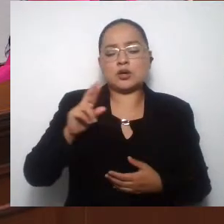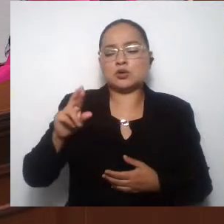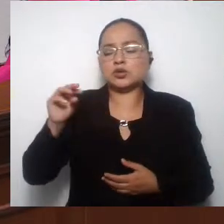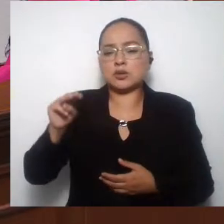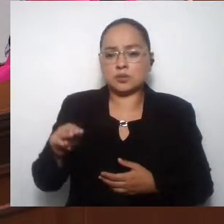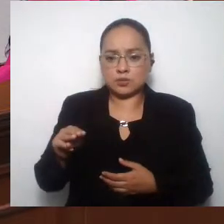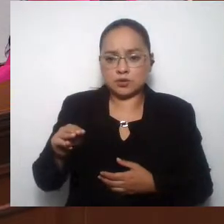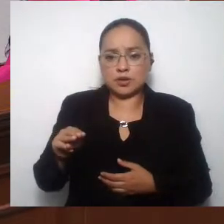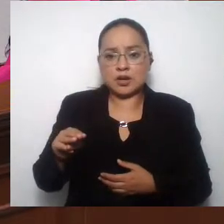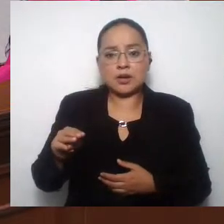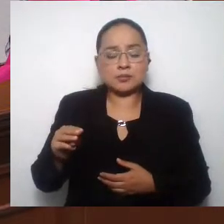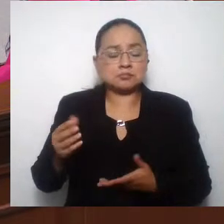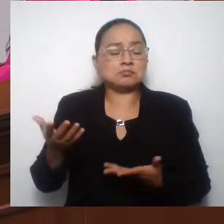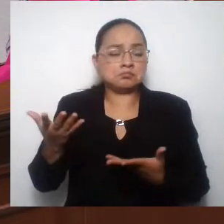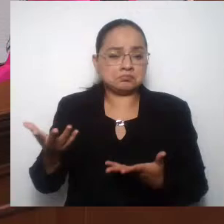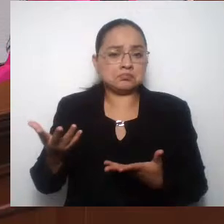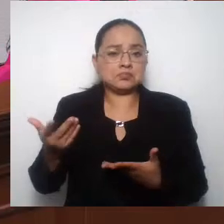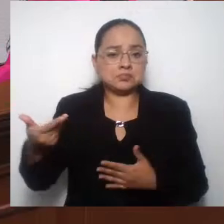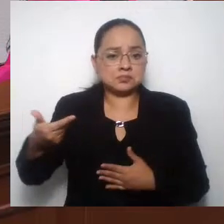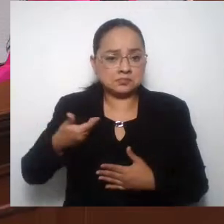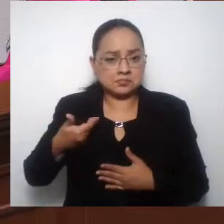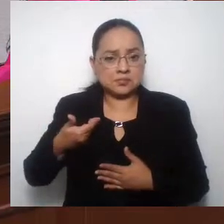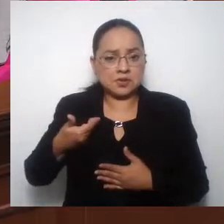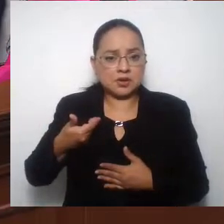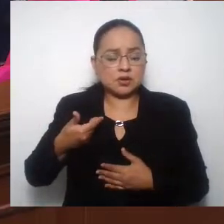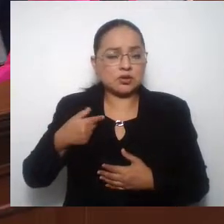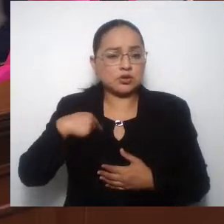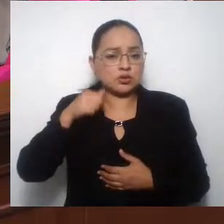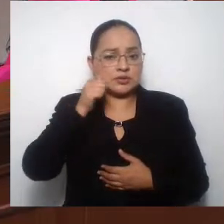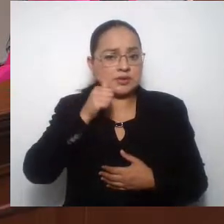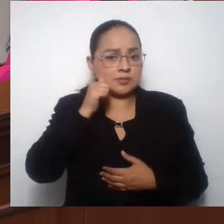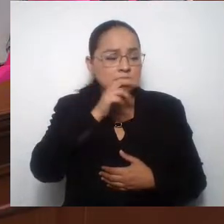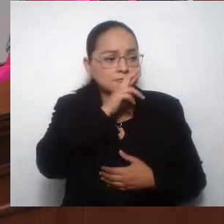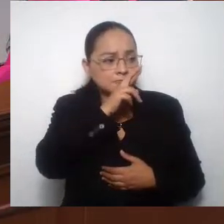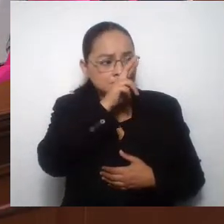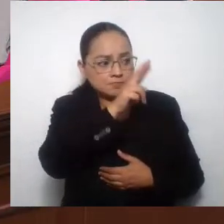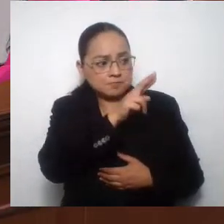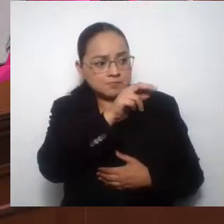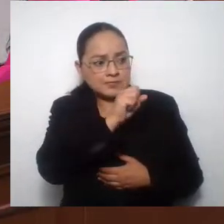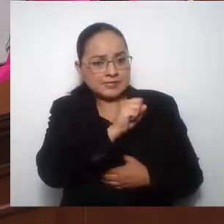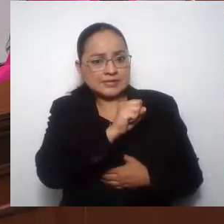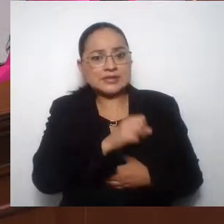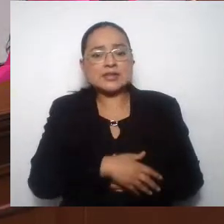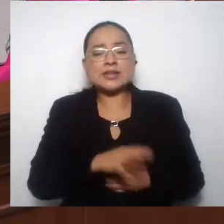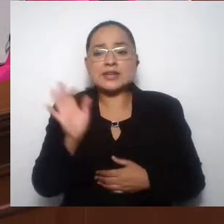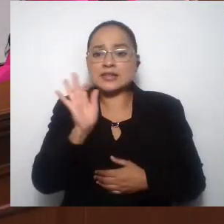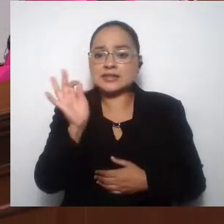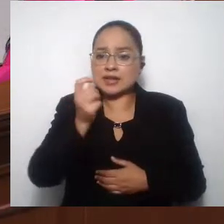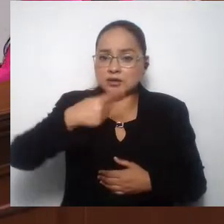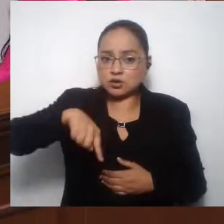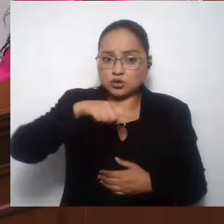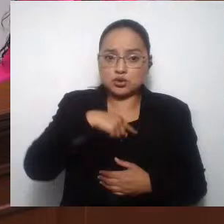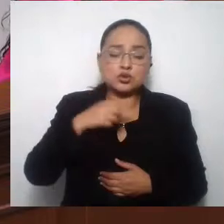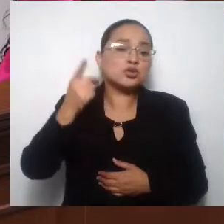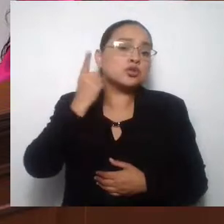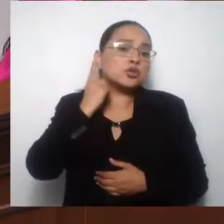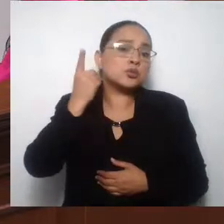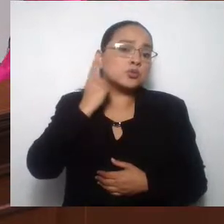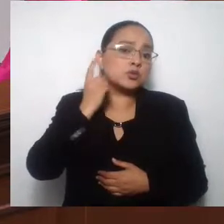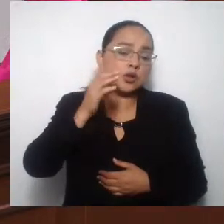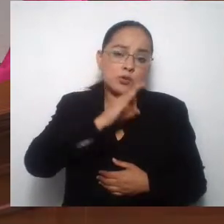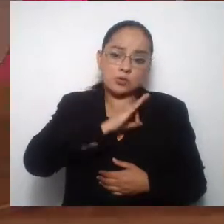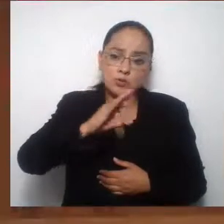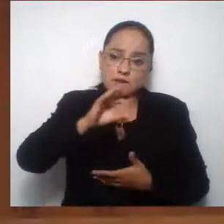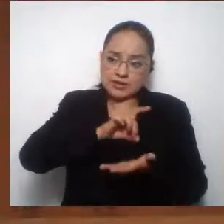Rocha, y mi respuesta siempre ha sido la misma. Si los diputados tenemos el derecho a la gestión,